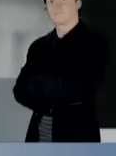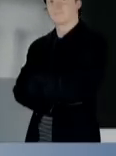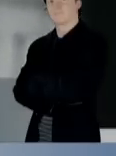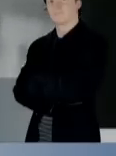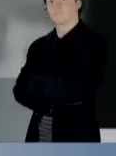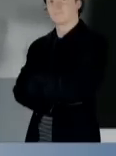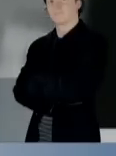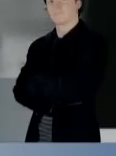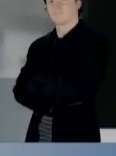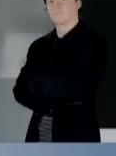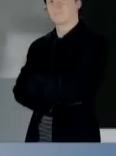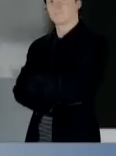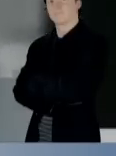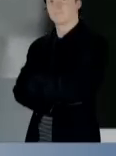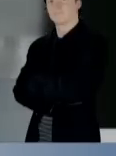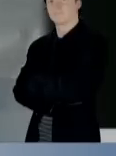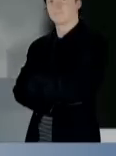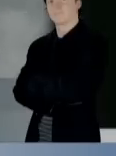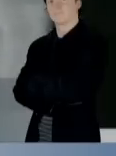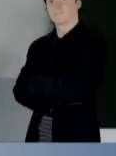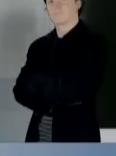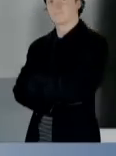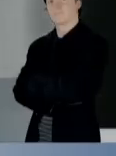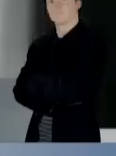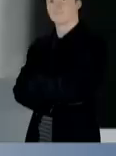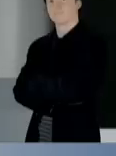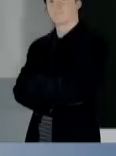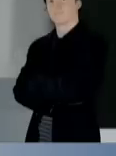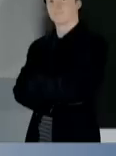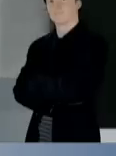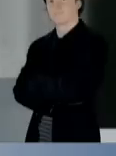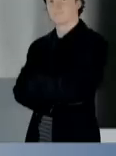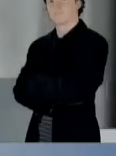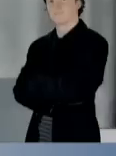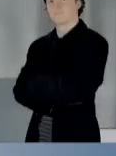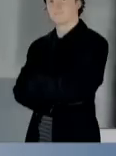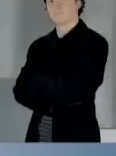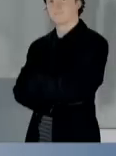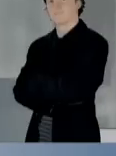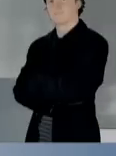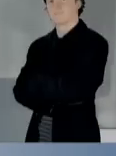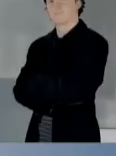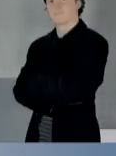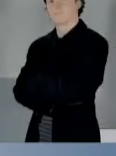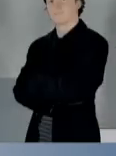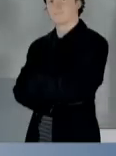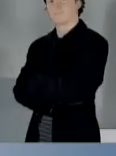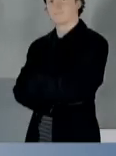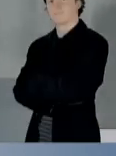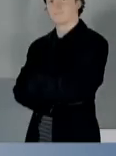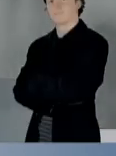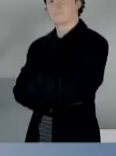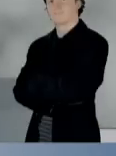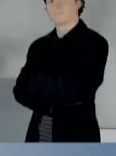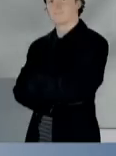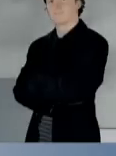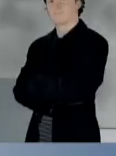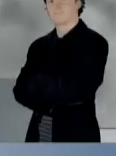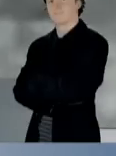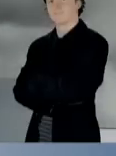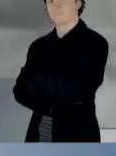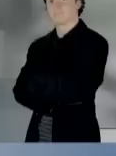que a nivel de a nivel político se haya llegado a una situación donde la violencia se justificaba